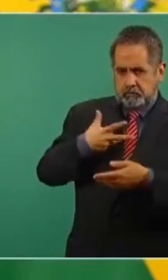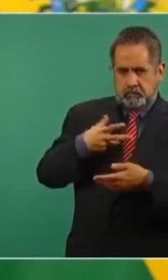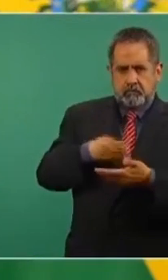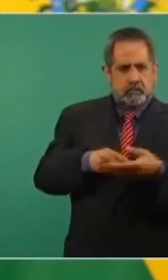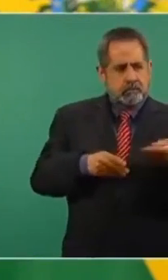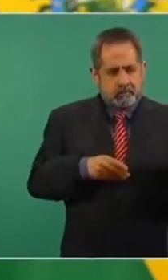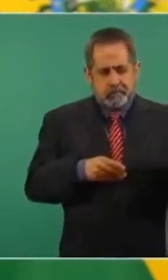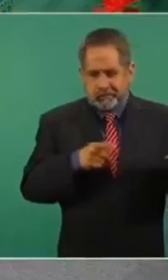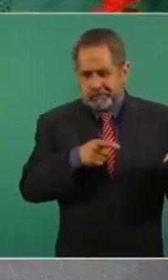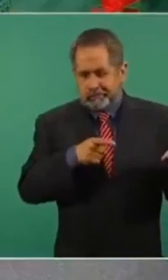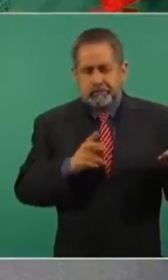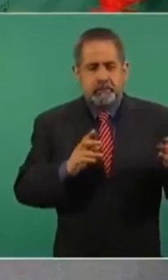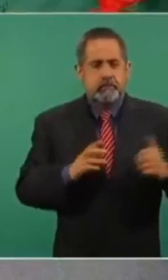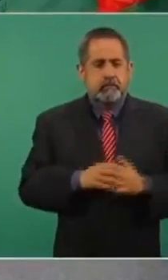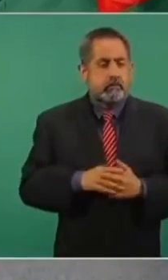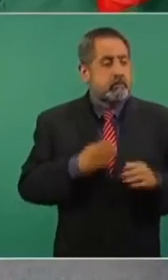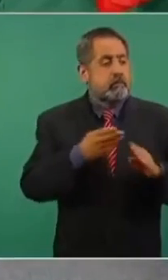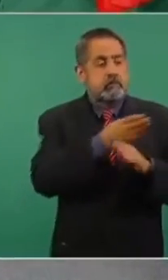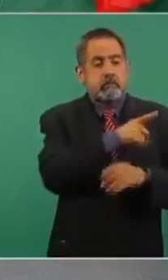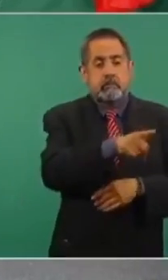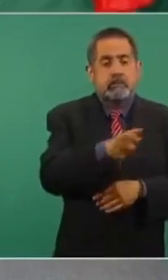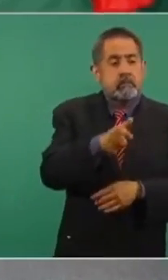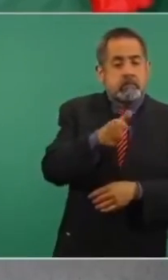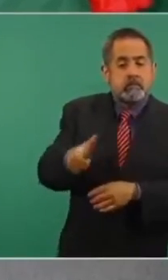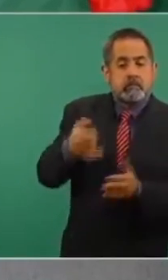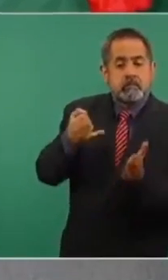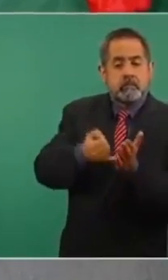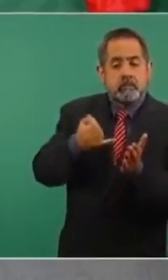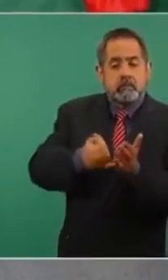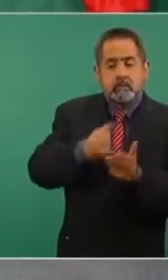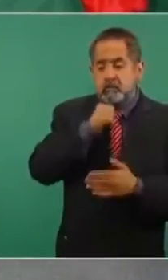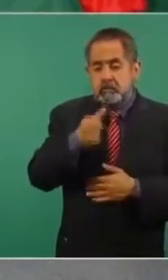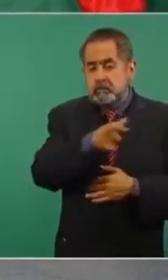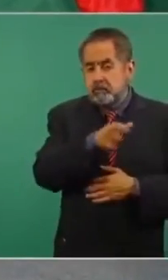antes no pagaban impuestos,